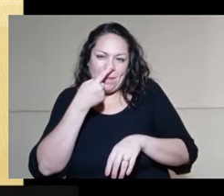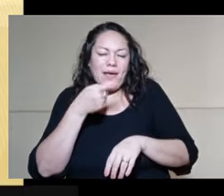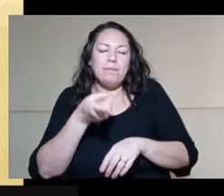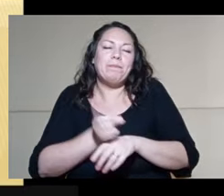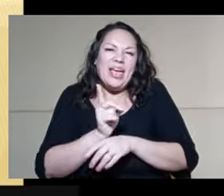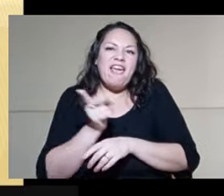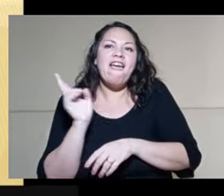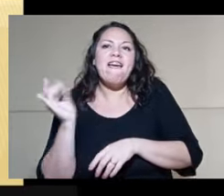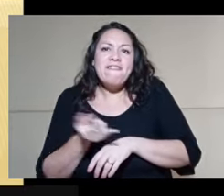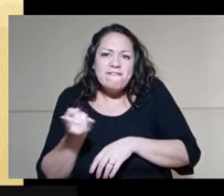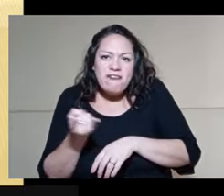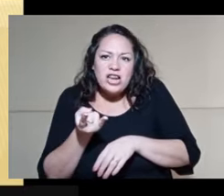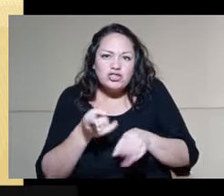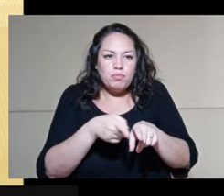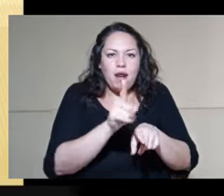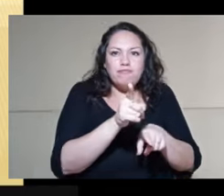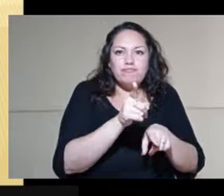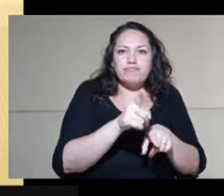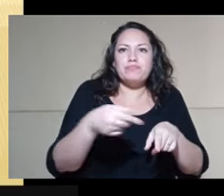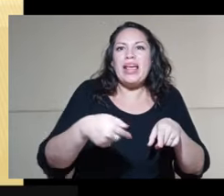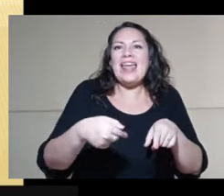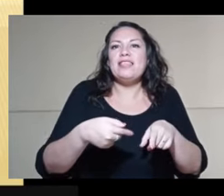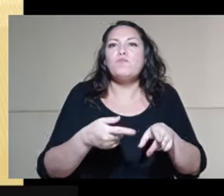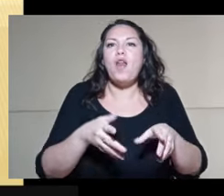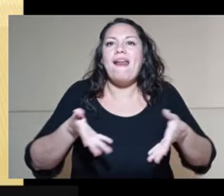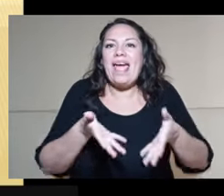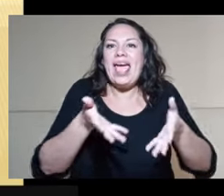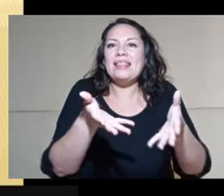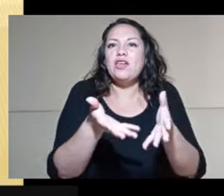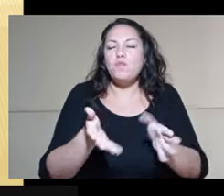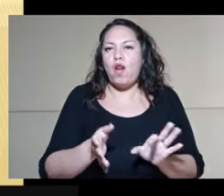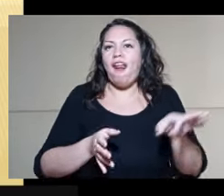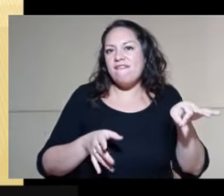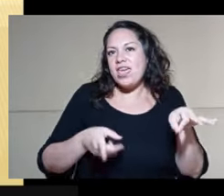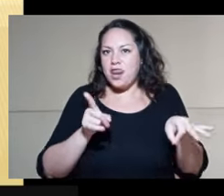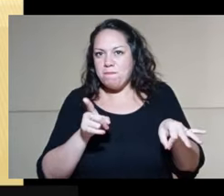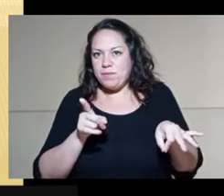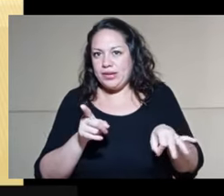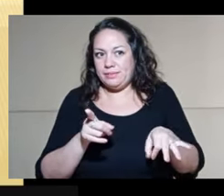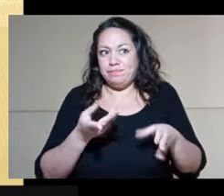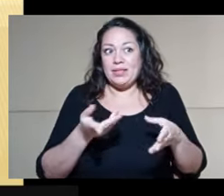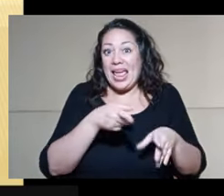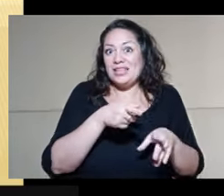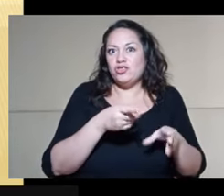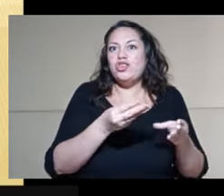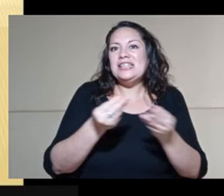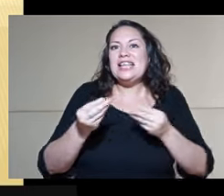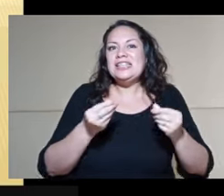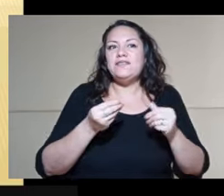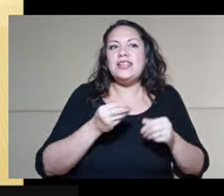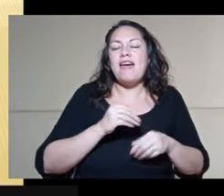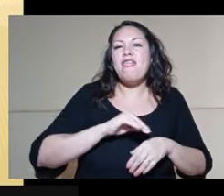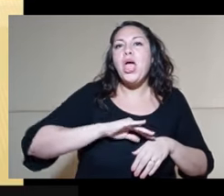para estimular los genitales. Entonces, todos los receptores de vibración también tenemos en nuestro cuerpo, por